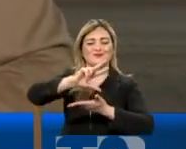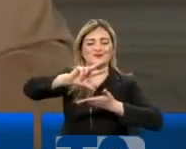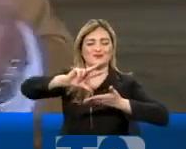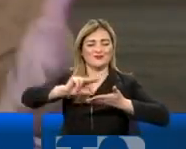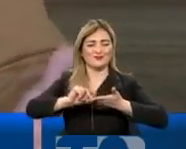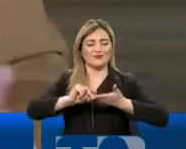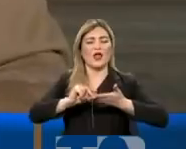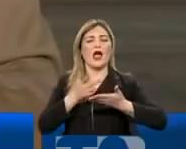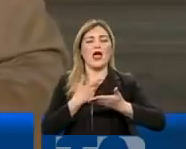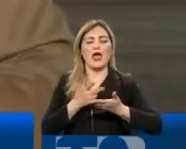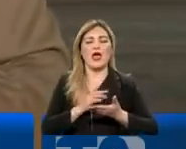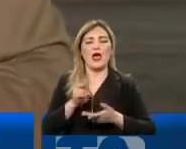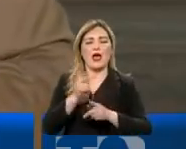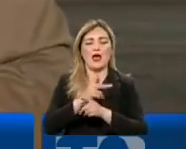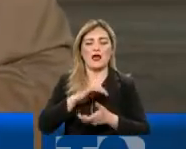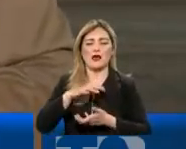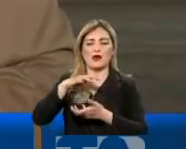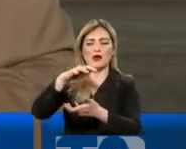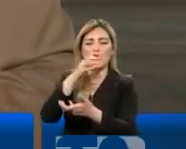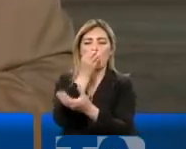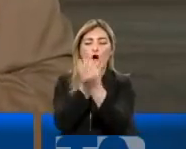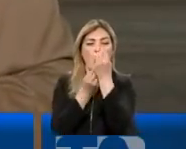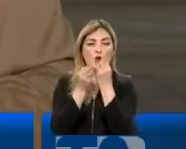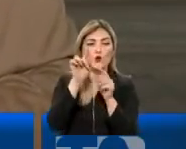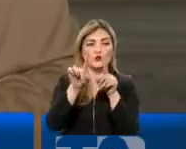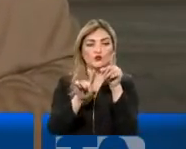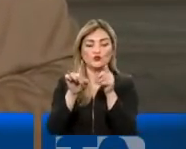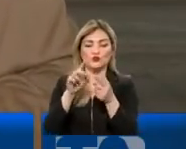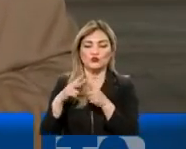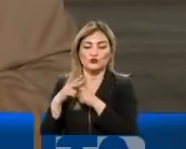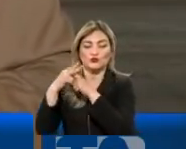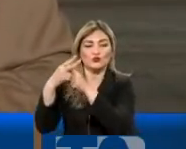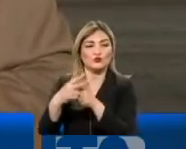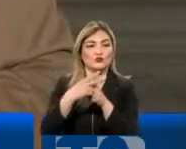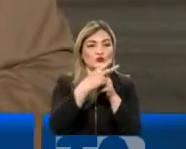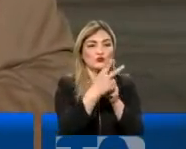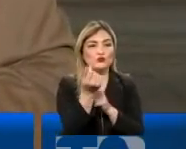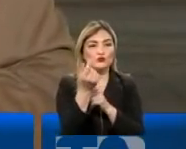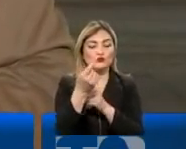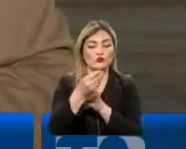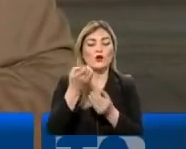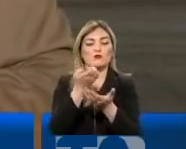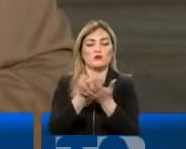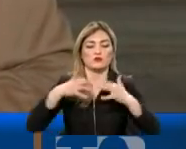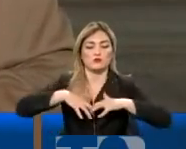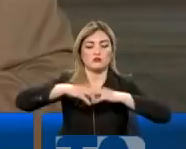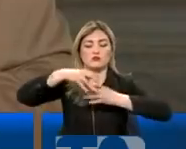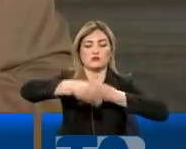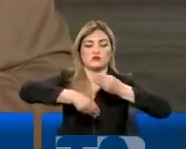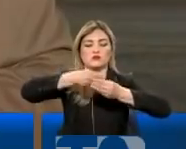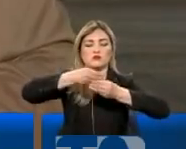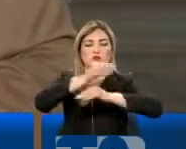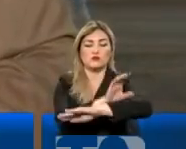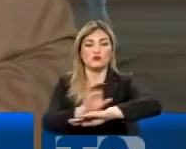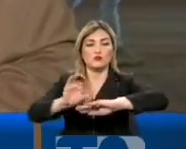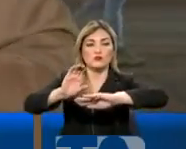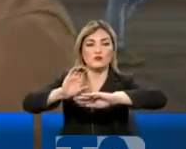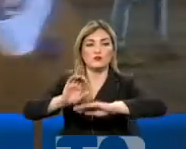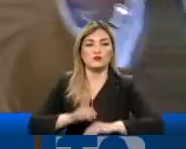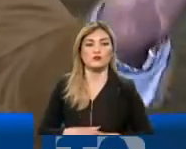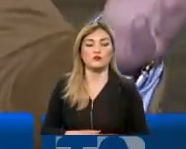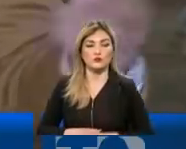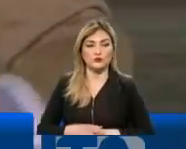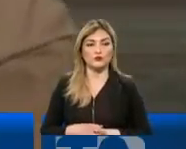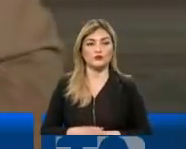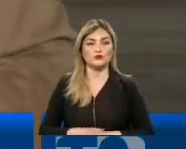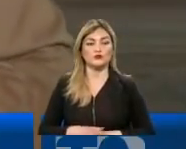entrega de kits alimenticios y algunos créditos agropecuarios para los habitantes de la zona en